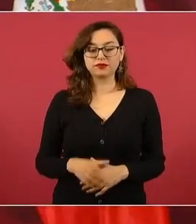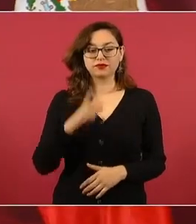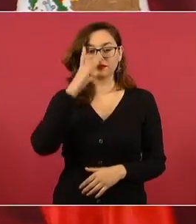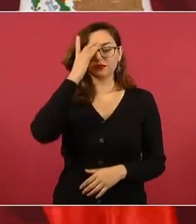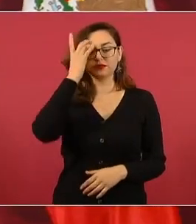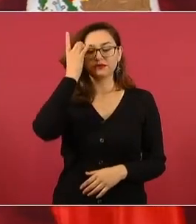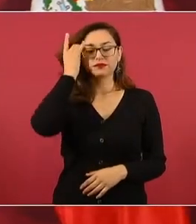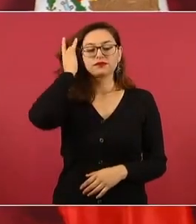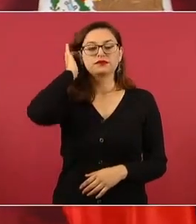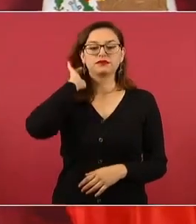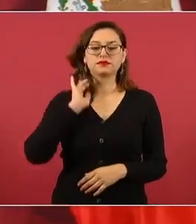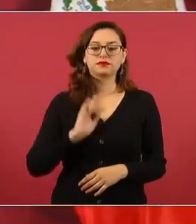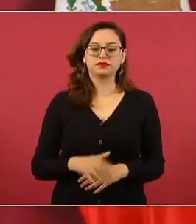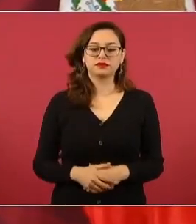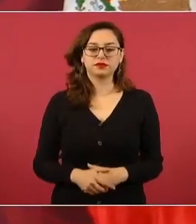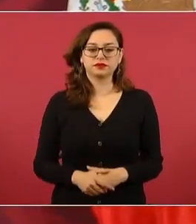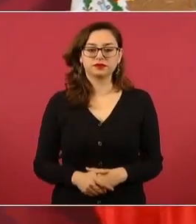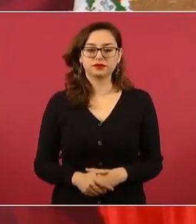el peinado.